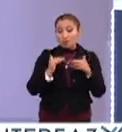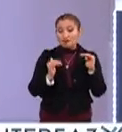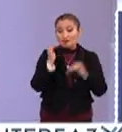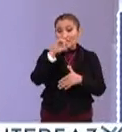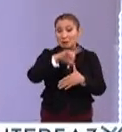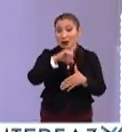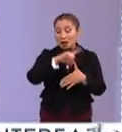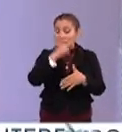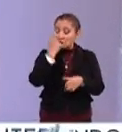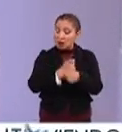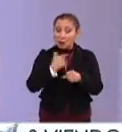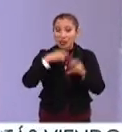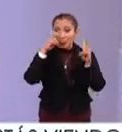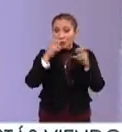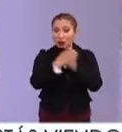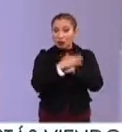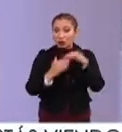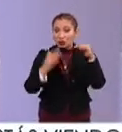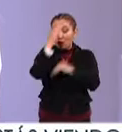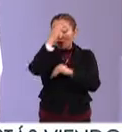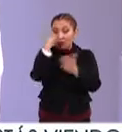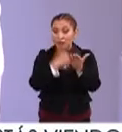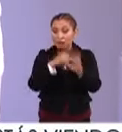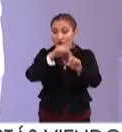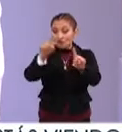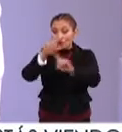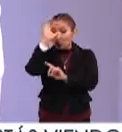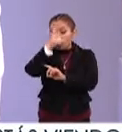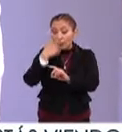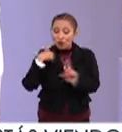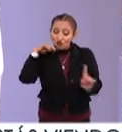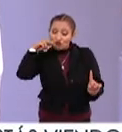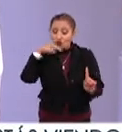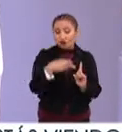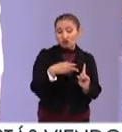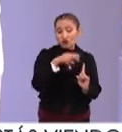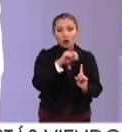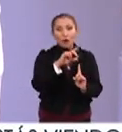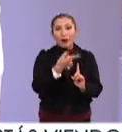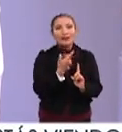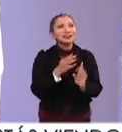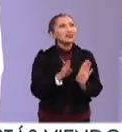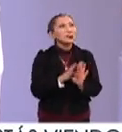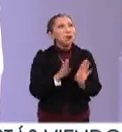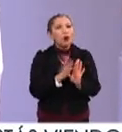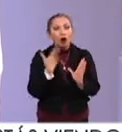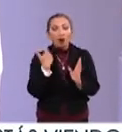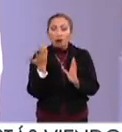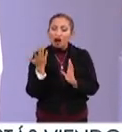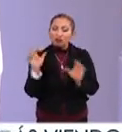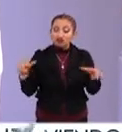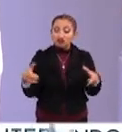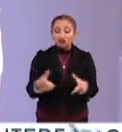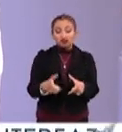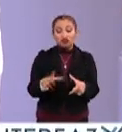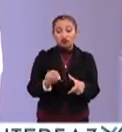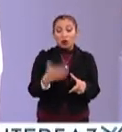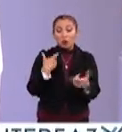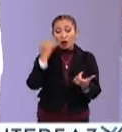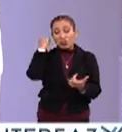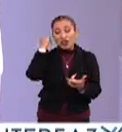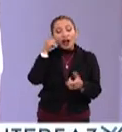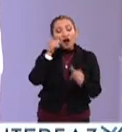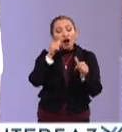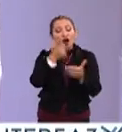América Latina sobre temas de educación superior intercultural, porque nuestro enfoque no es un enfoque, digamos, reduccionista, no es un enfoque